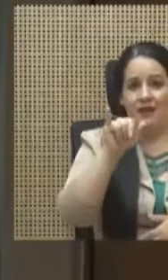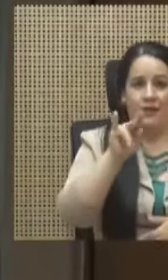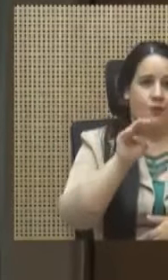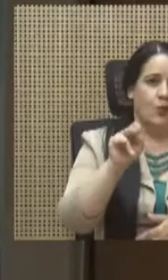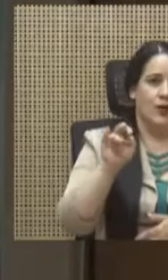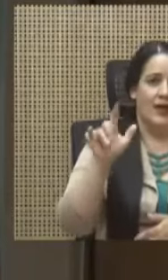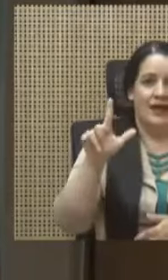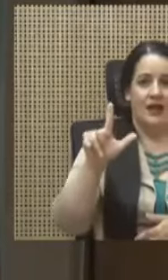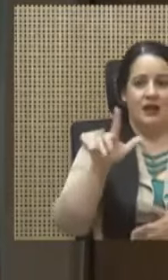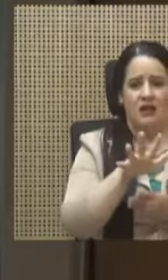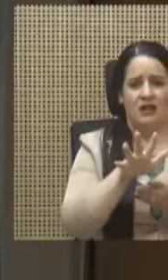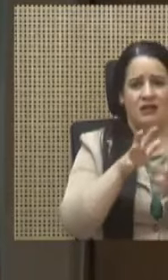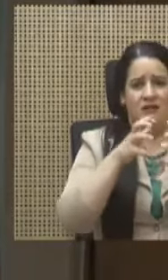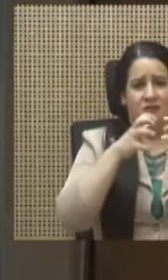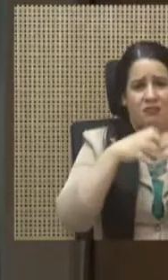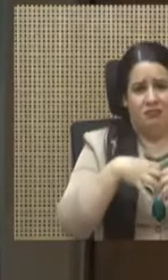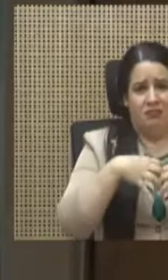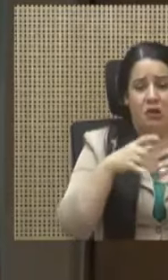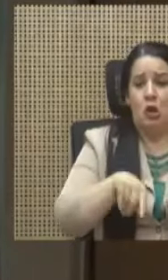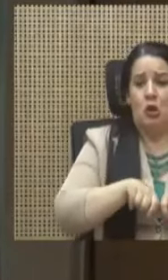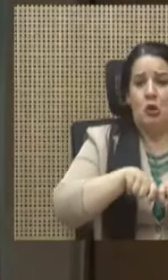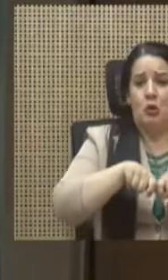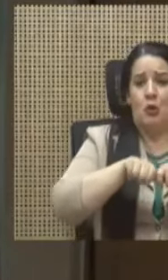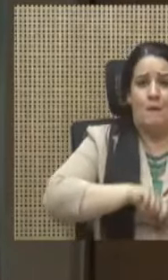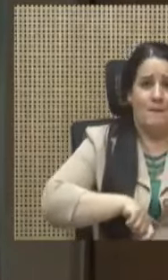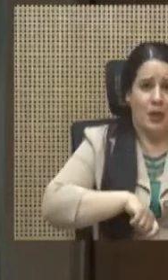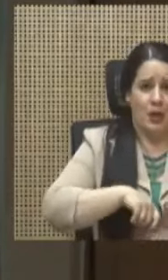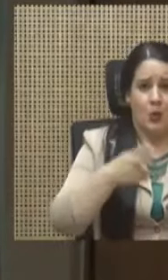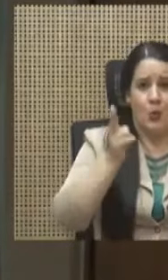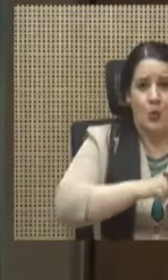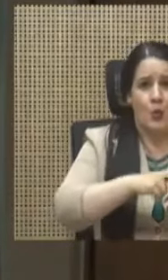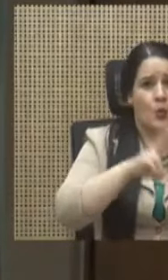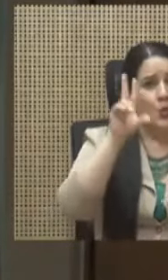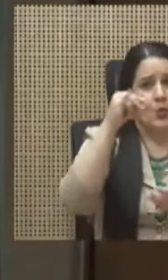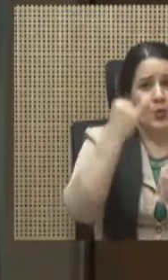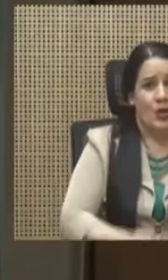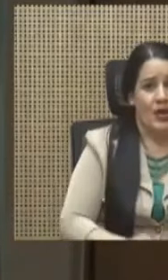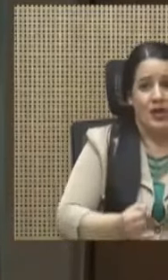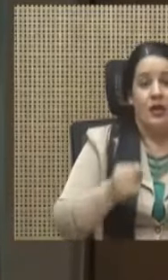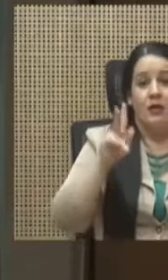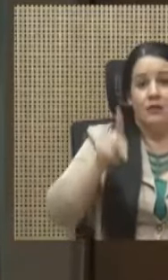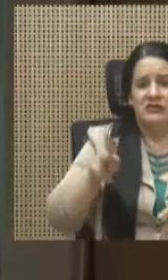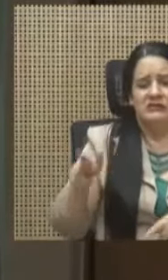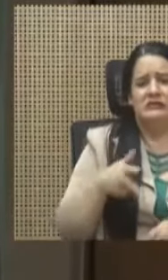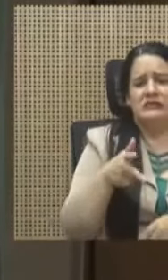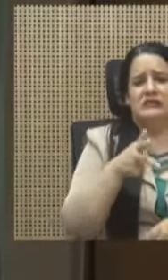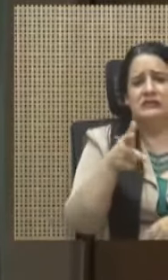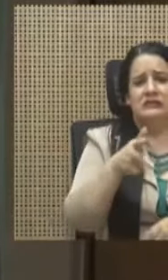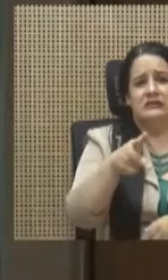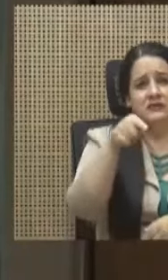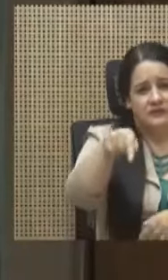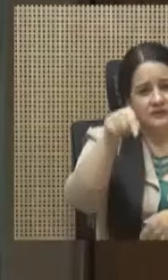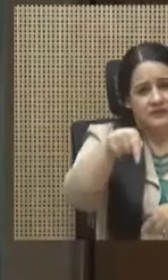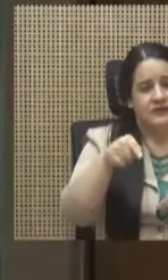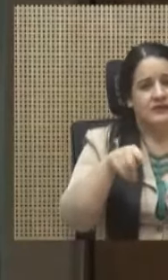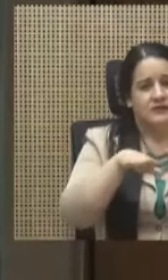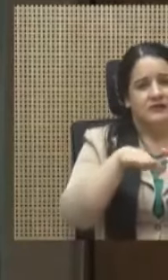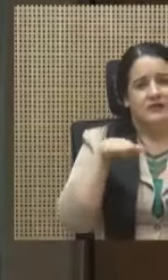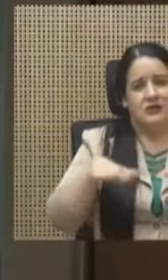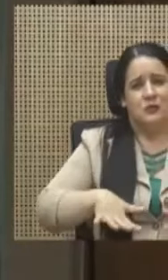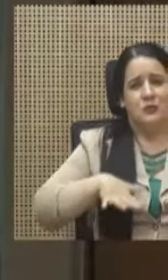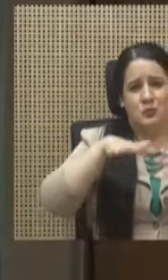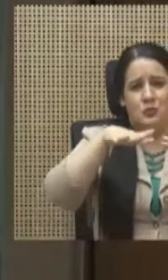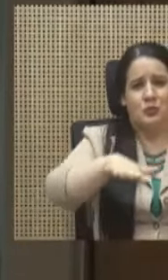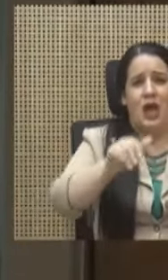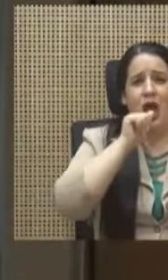rompiendo el contrato para que no se pueda terminar y quienes han transitado por esa carretera saben que esa carretera ahora se convierte en un río aquellas